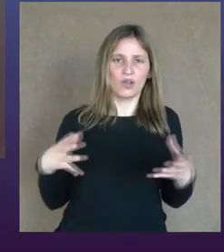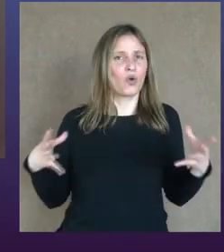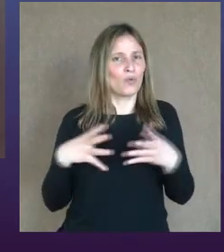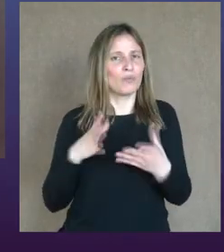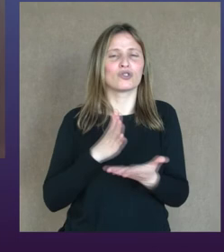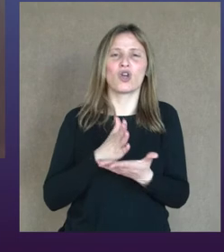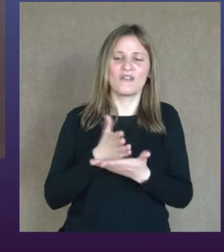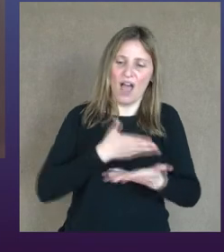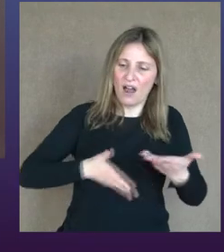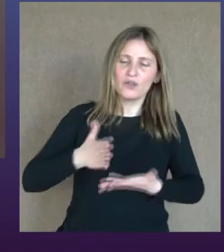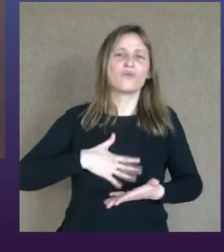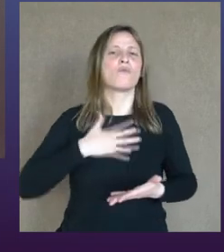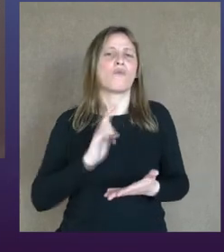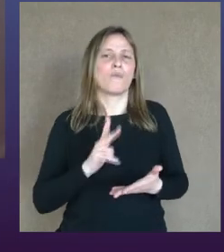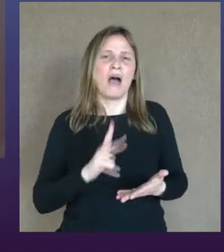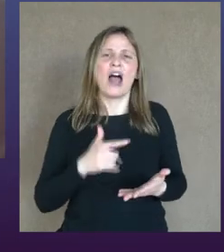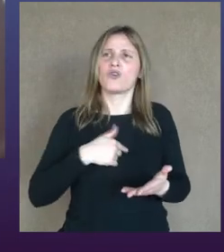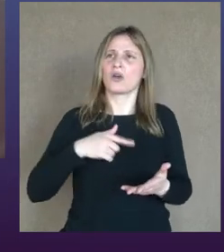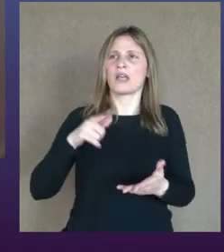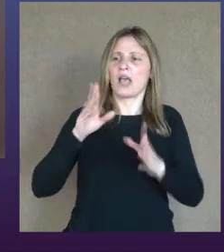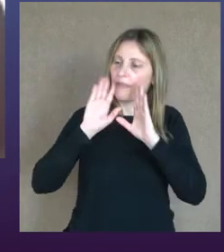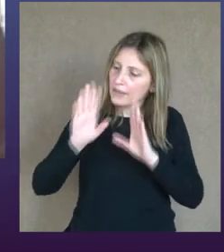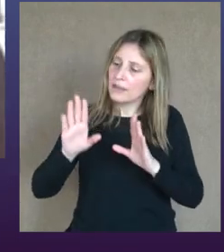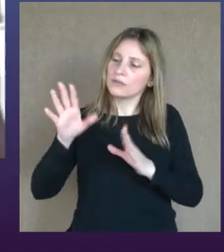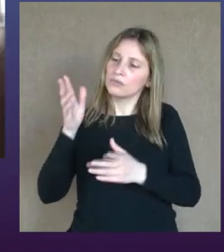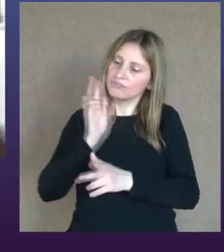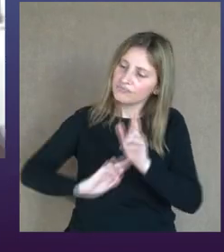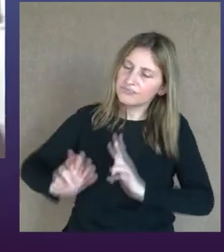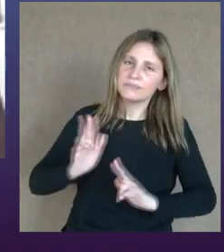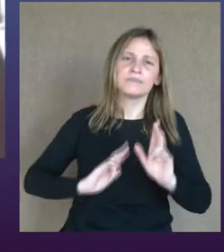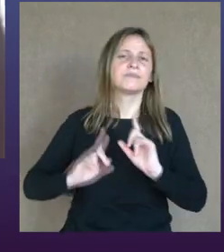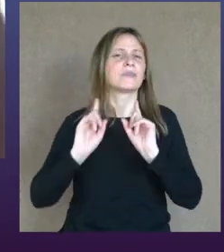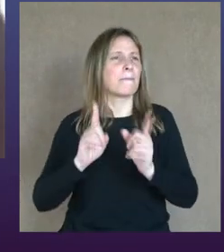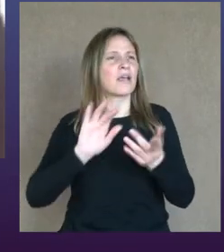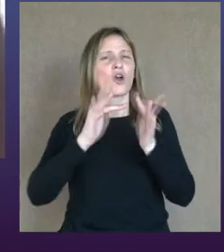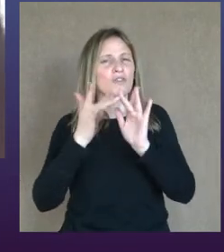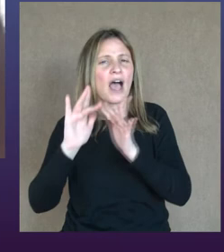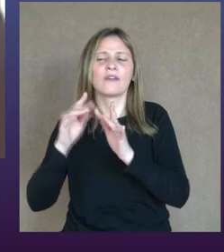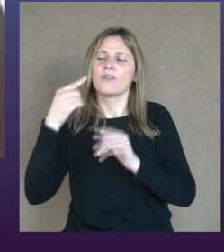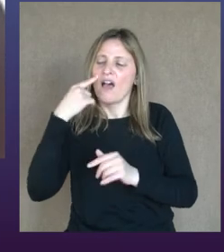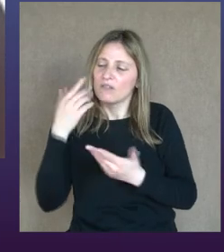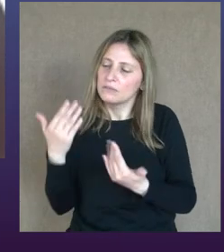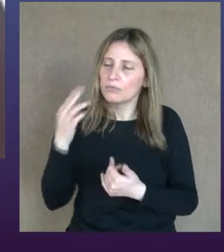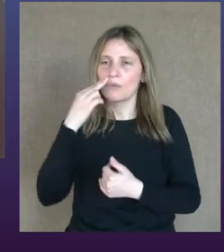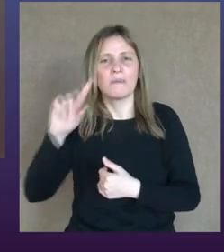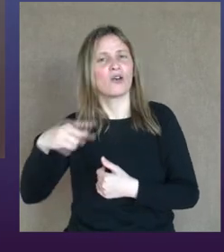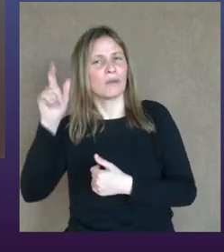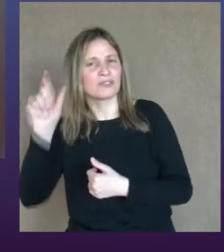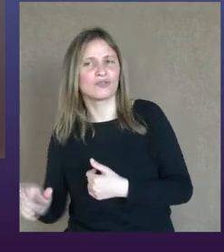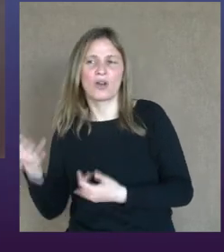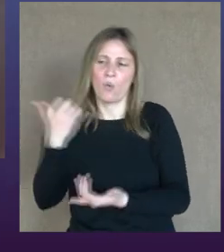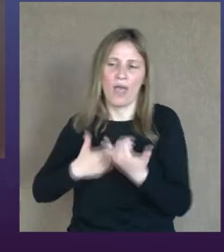colectivo solidario, humano, con escucha, con también estar en contacto con los problemas de los demás. O sea,